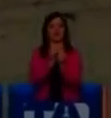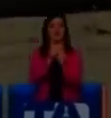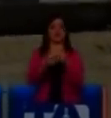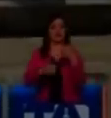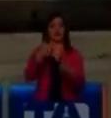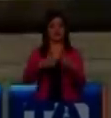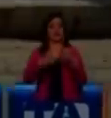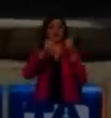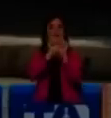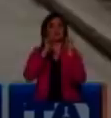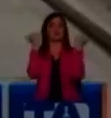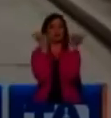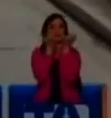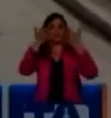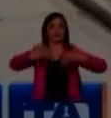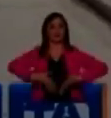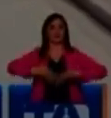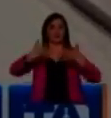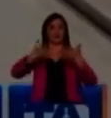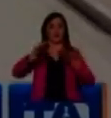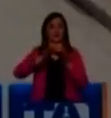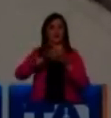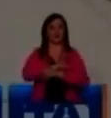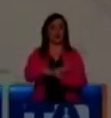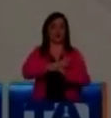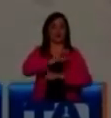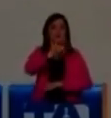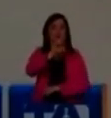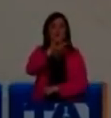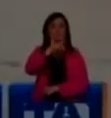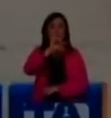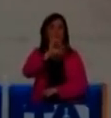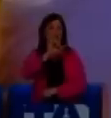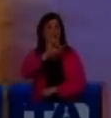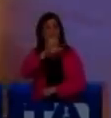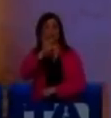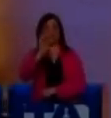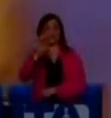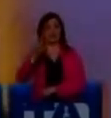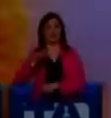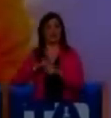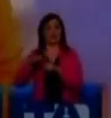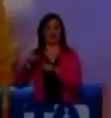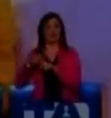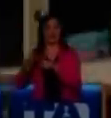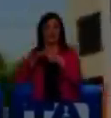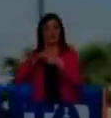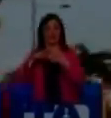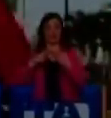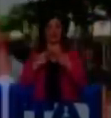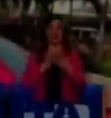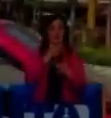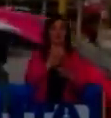a asambleístas, recorrió los cantones de San Borondón, Salitre y Tarifa en Guayas, participando en mítines y concentraciones